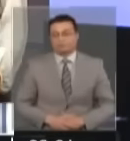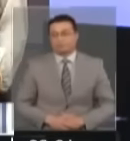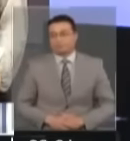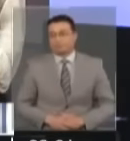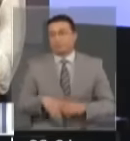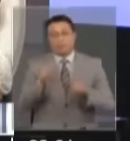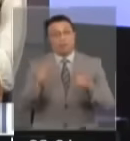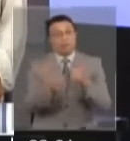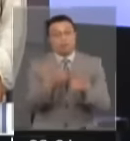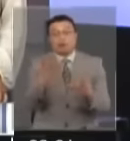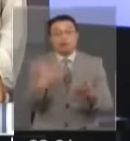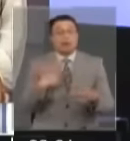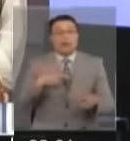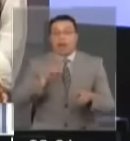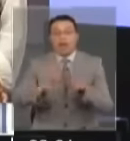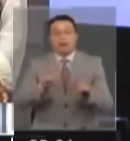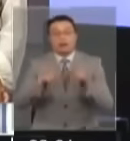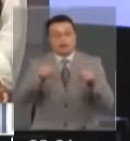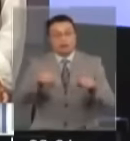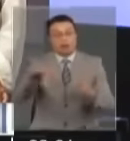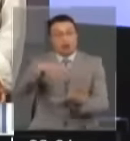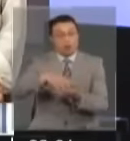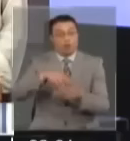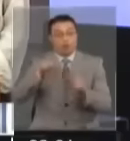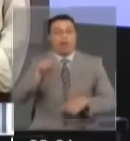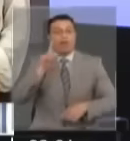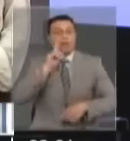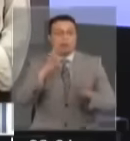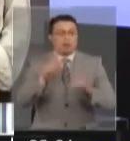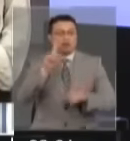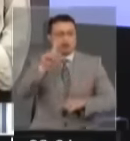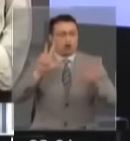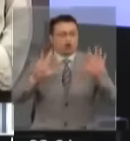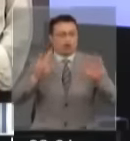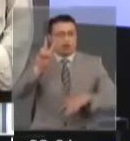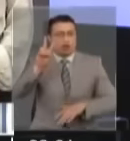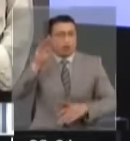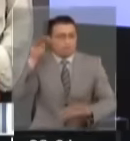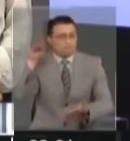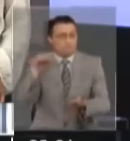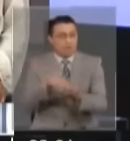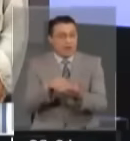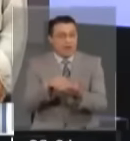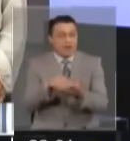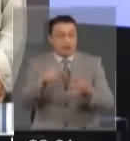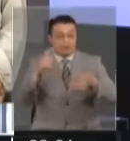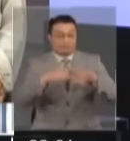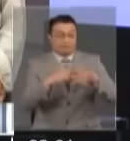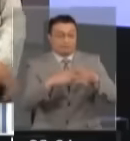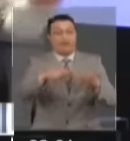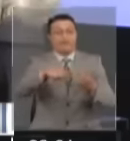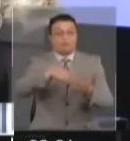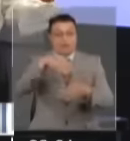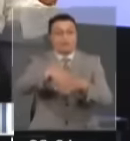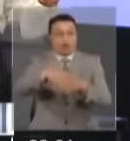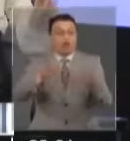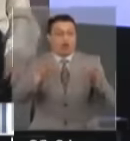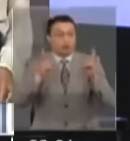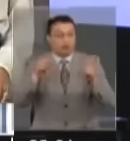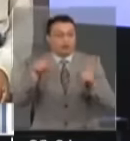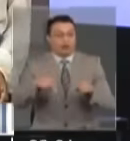Y lo primero que queremos hacer en esta comuna, que además tiene un padrón de 182.000 habitantes y votantes, el